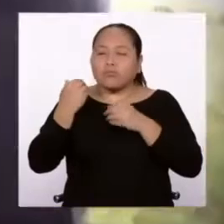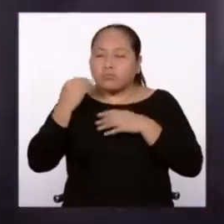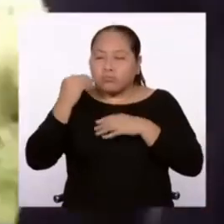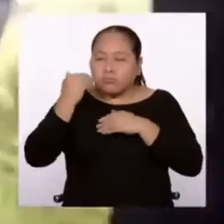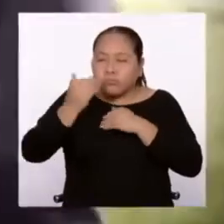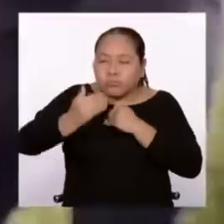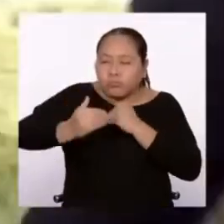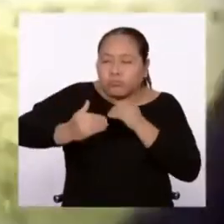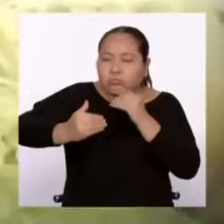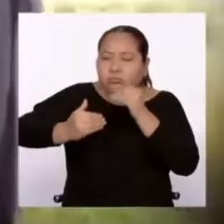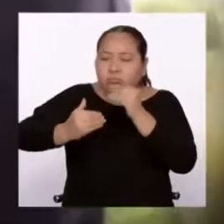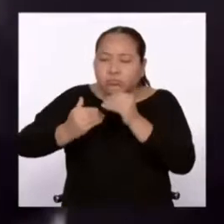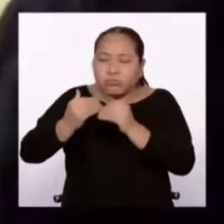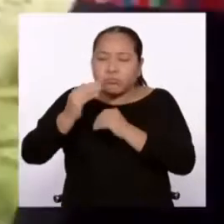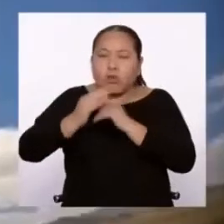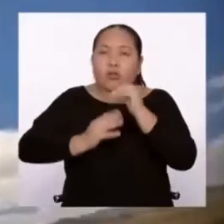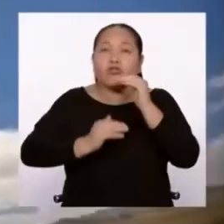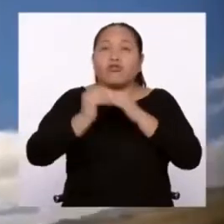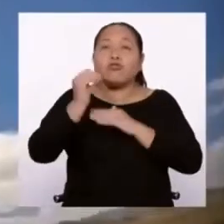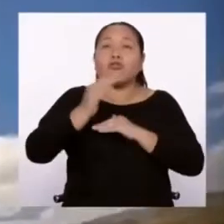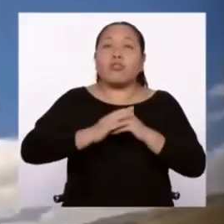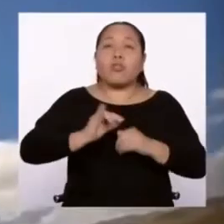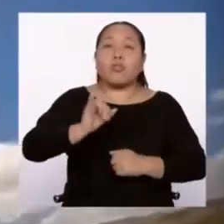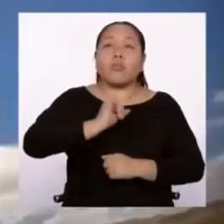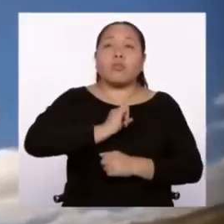identidad.